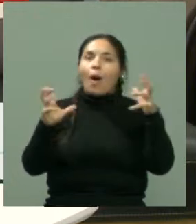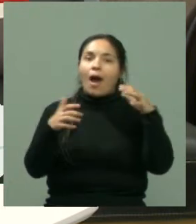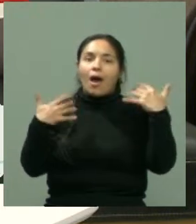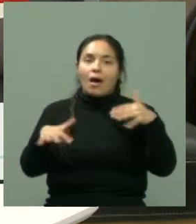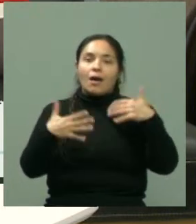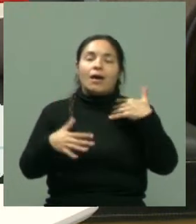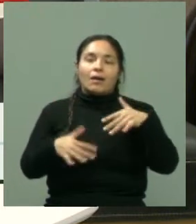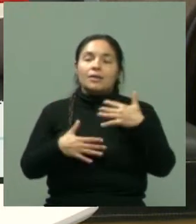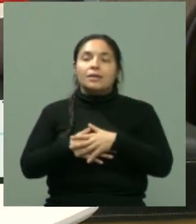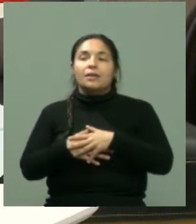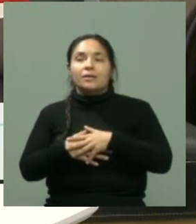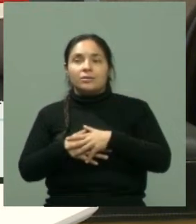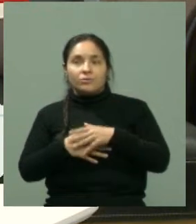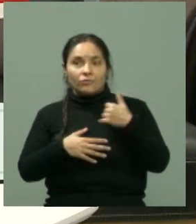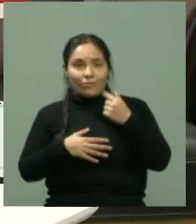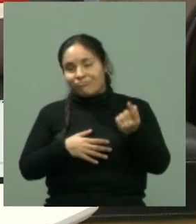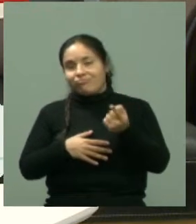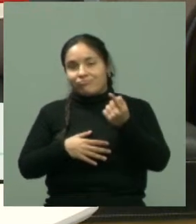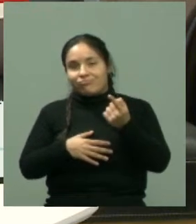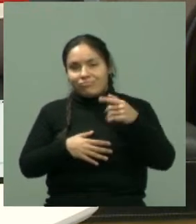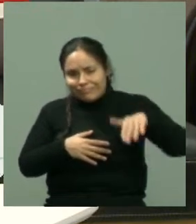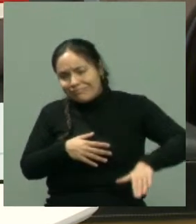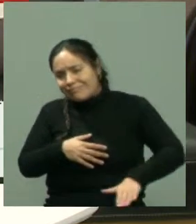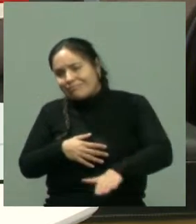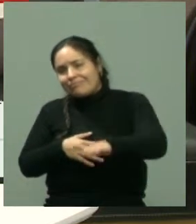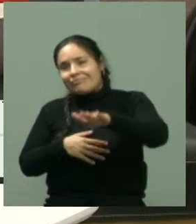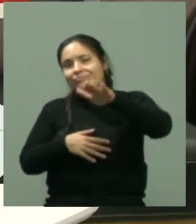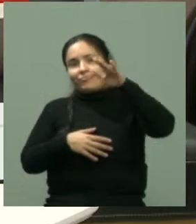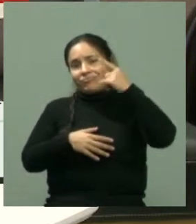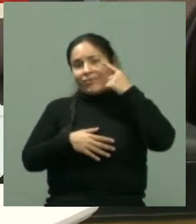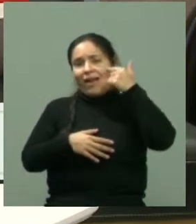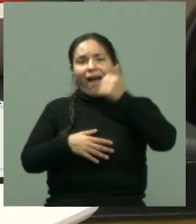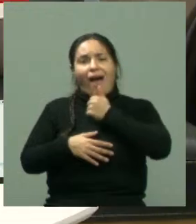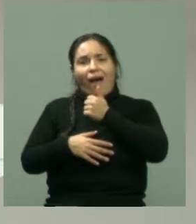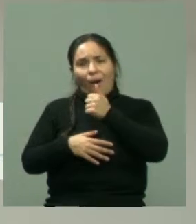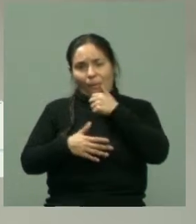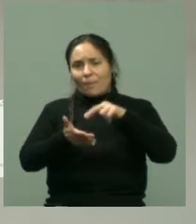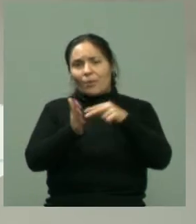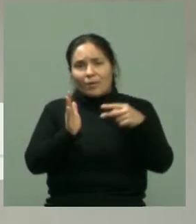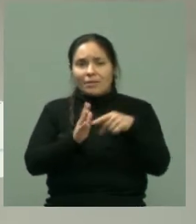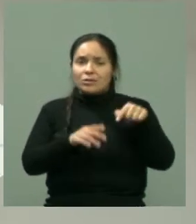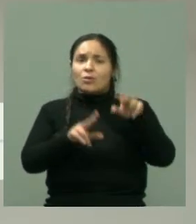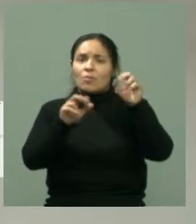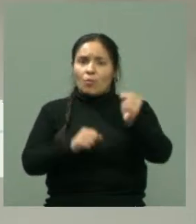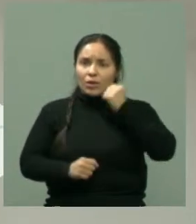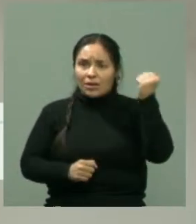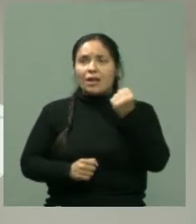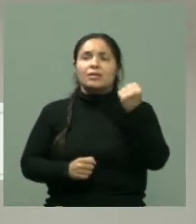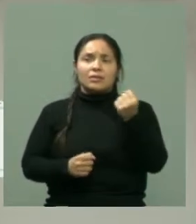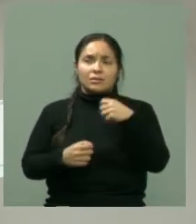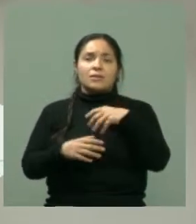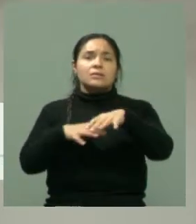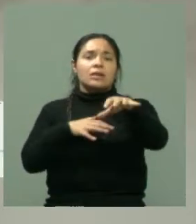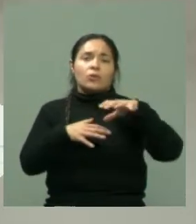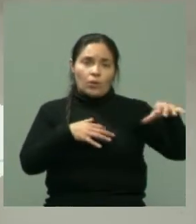viviendo hace, por lo menos desde que tengo uso de conciencia. Creo que es algo importante en lo cual ya vienen trabajando distintos